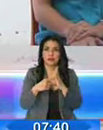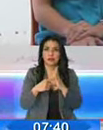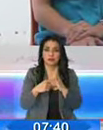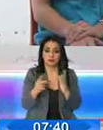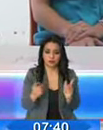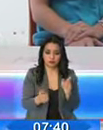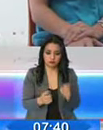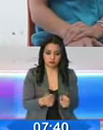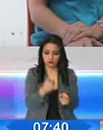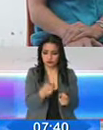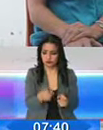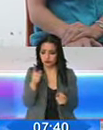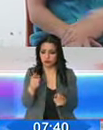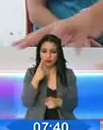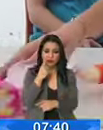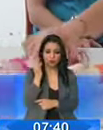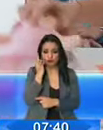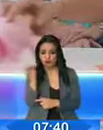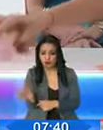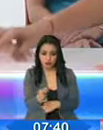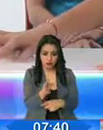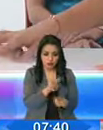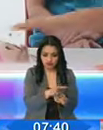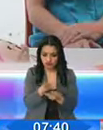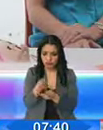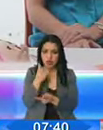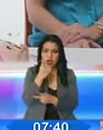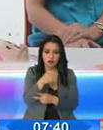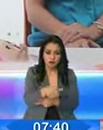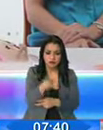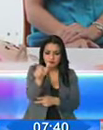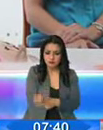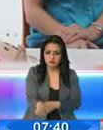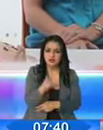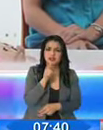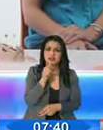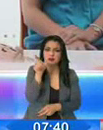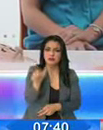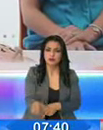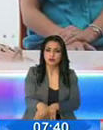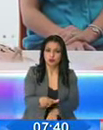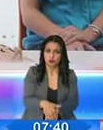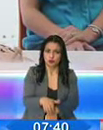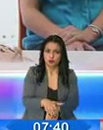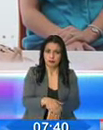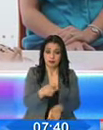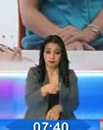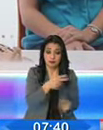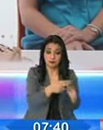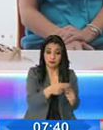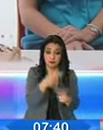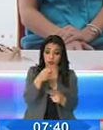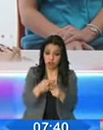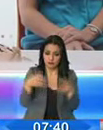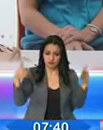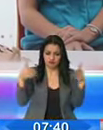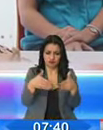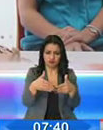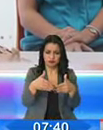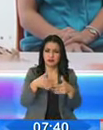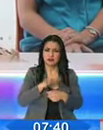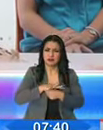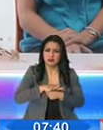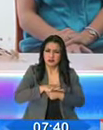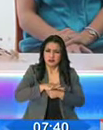nos ayuda a identificar quién es, quién fue. El niño puede poner nombre y proyectar todos los sentimientos